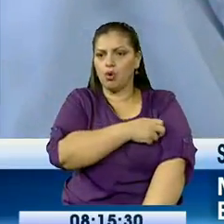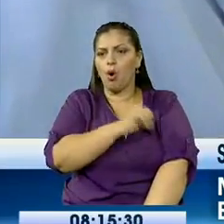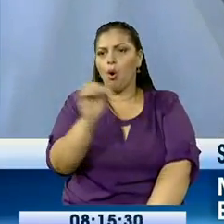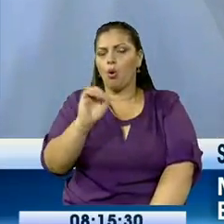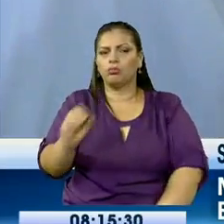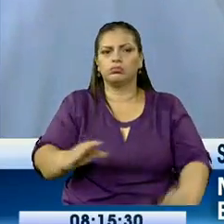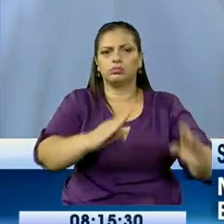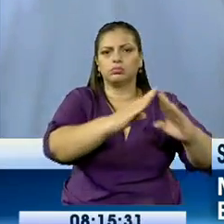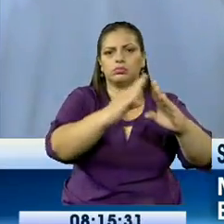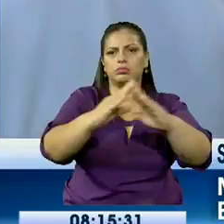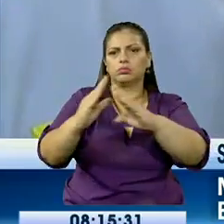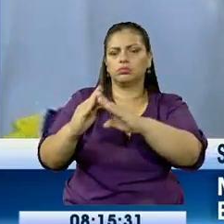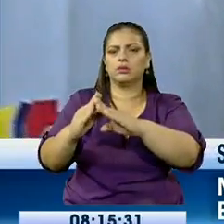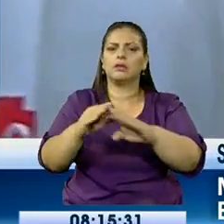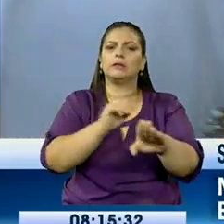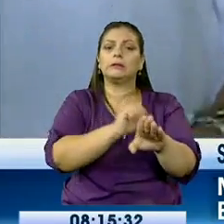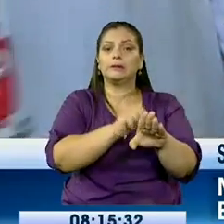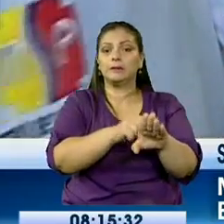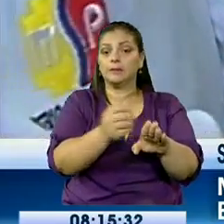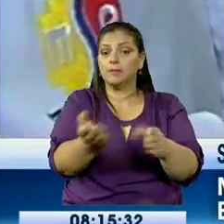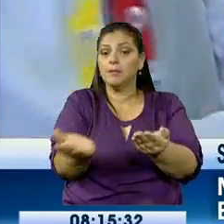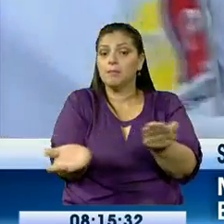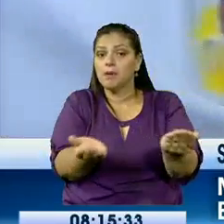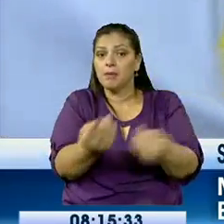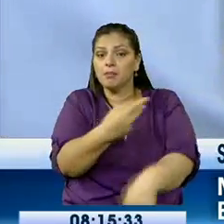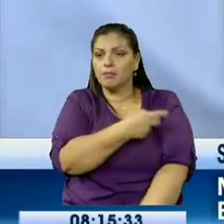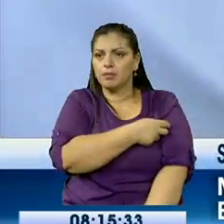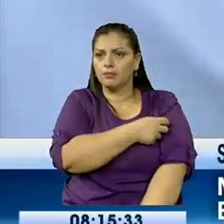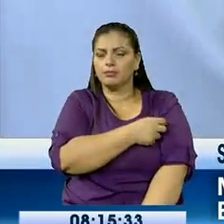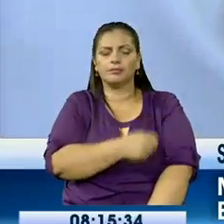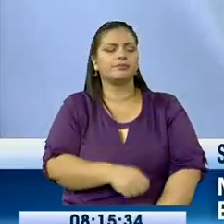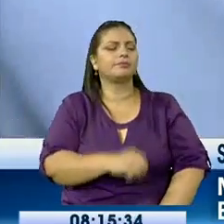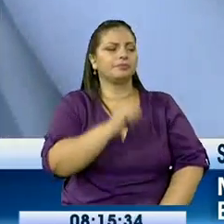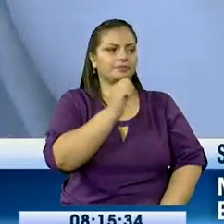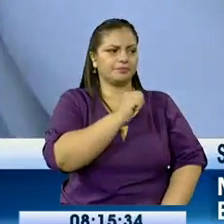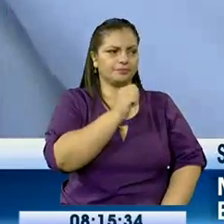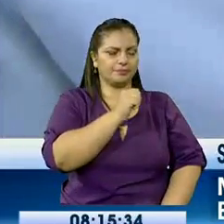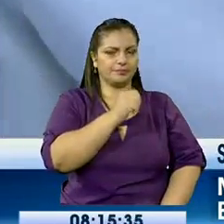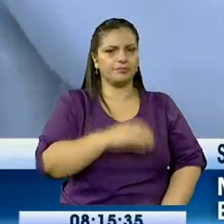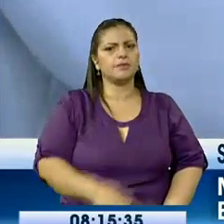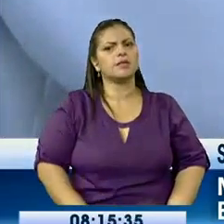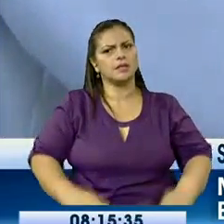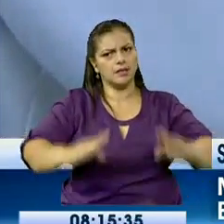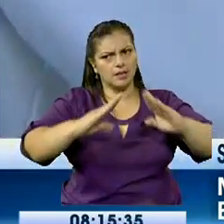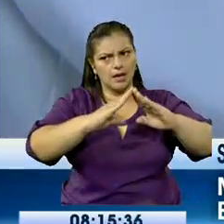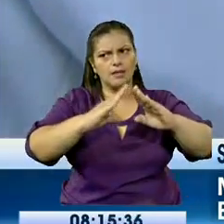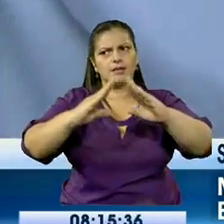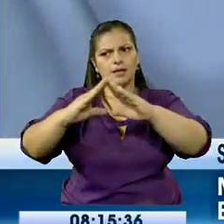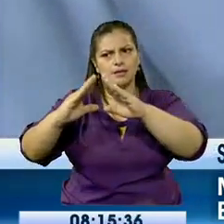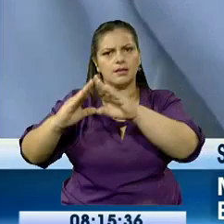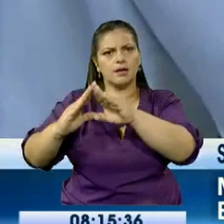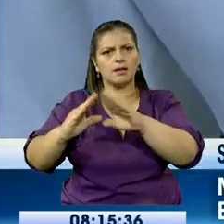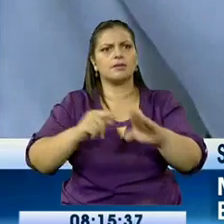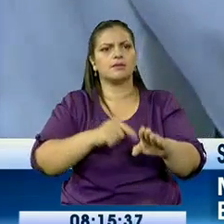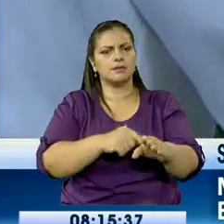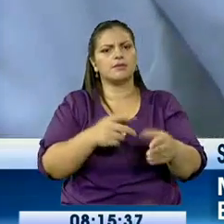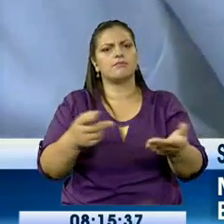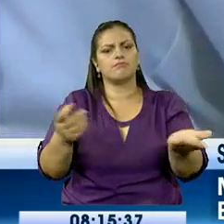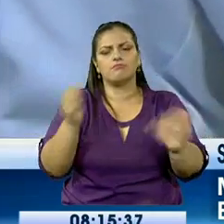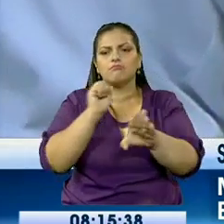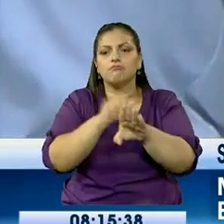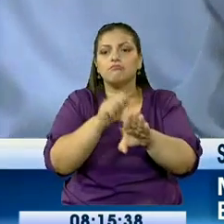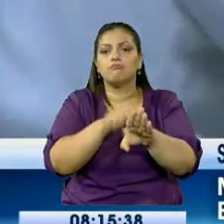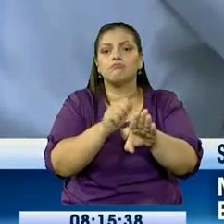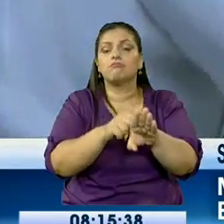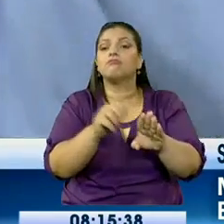etapa de vacunación, pues tenemos siempre las brigadas móviles, que son de casa en casa y también en establecimientos, ¿no?